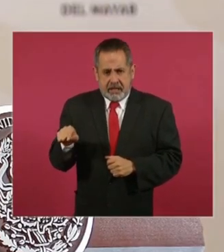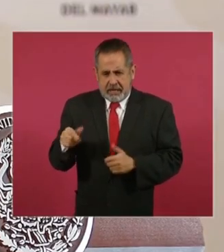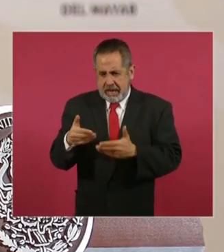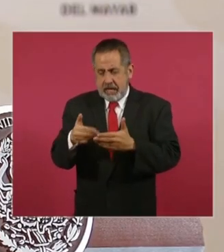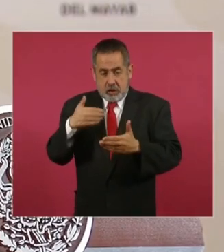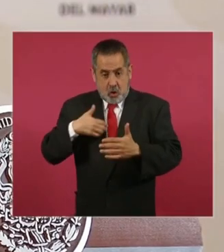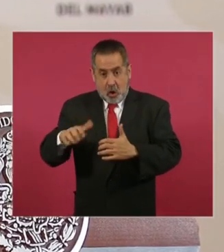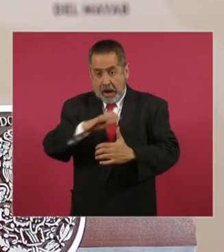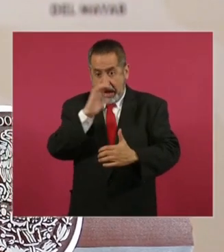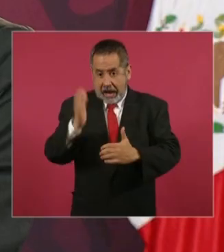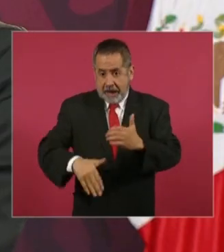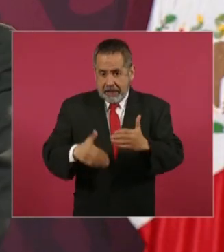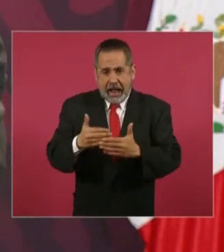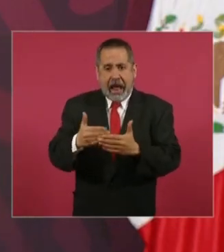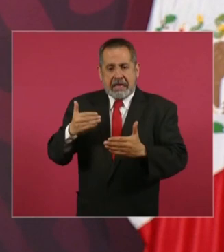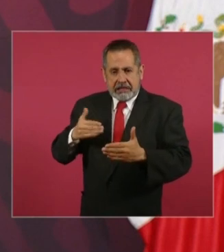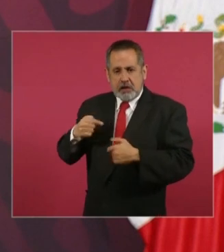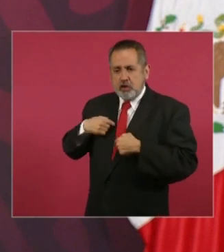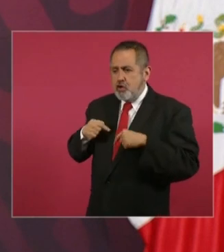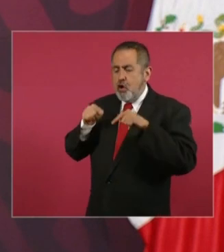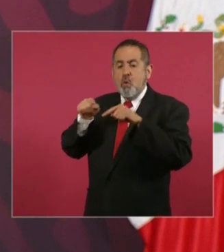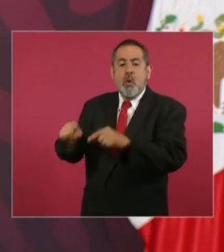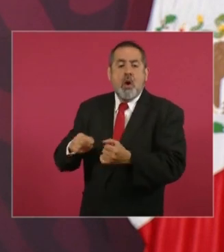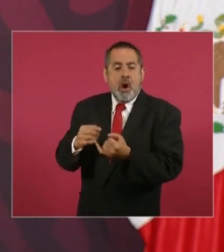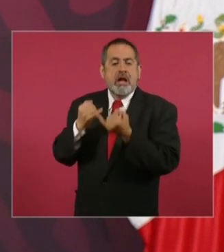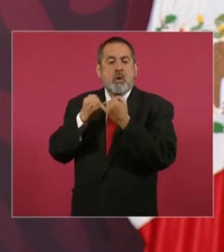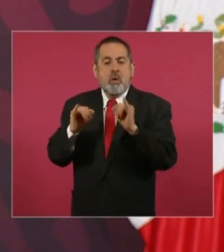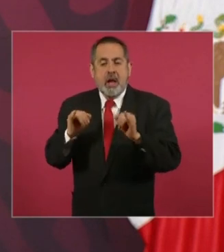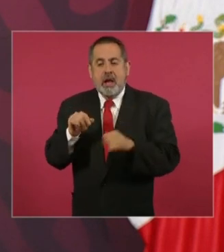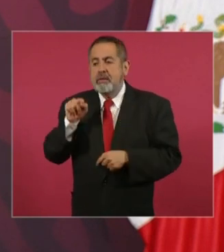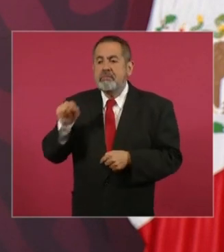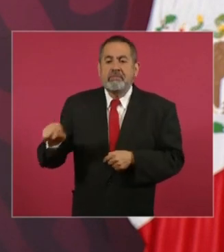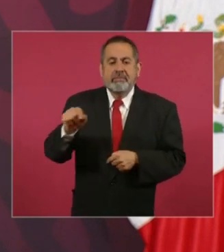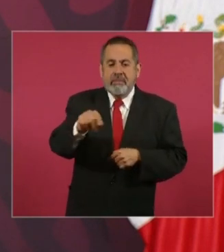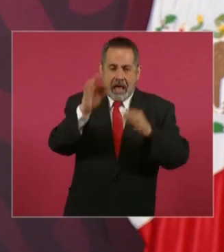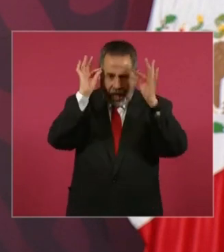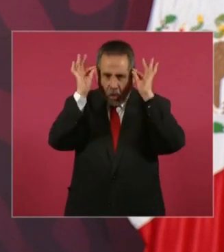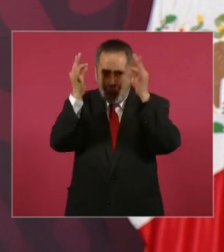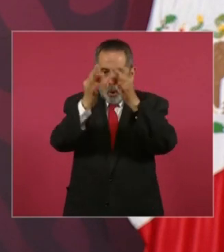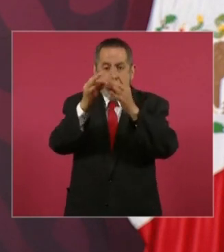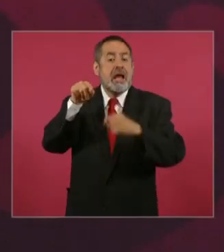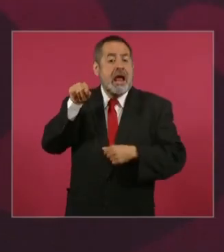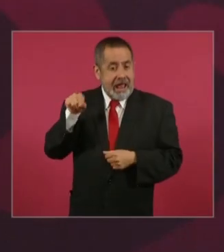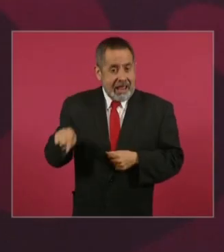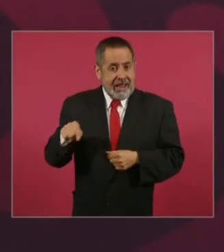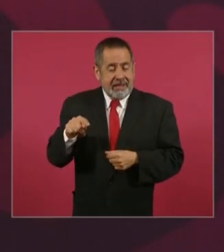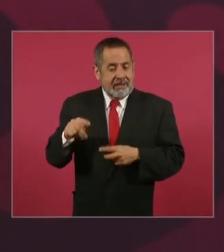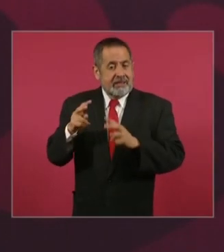antes de que yo termine, voy a inaugurar todas las instalaciones de la aduana